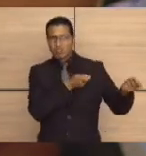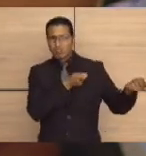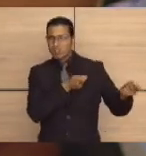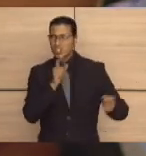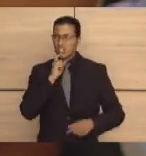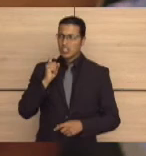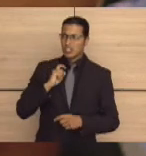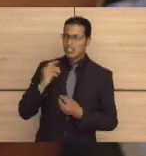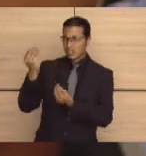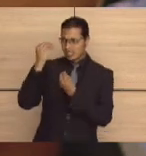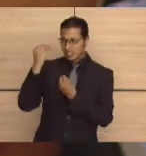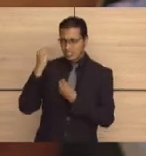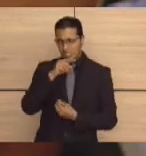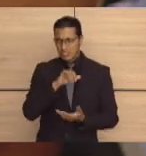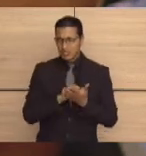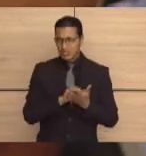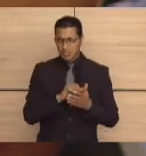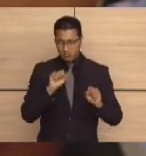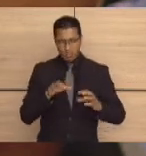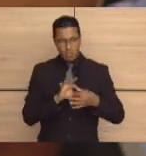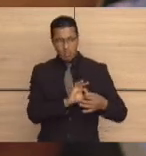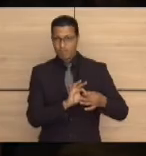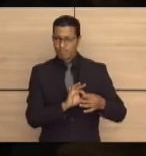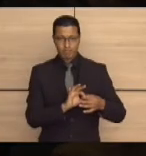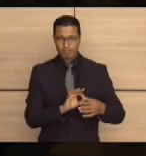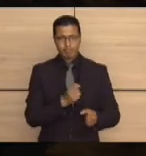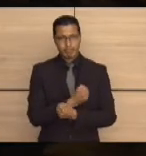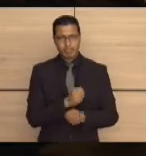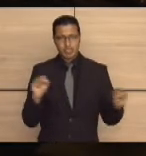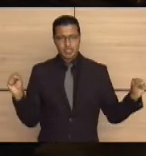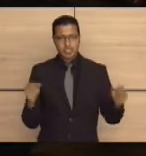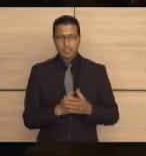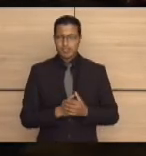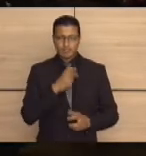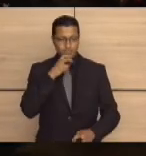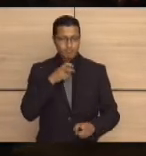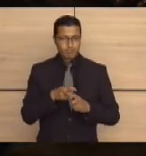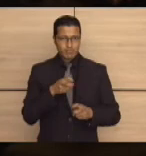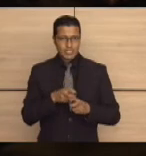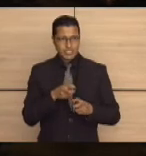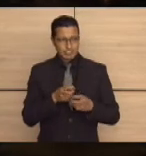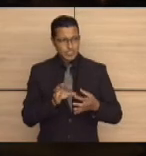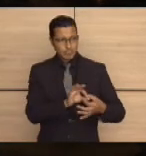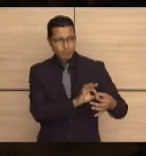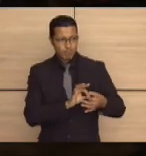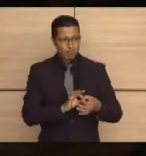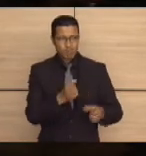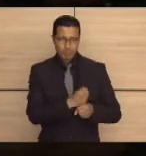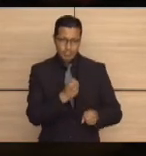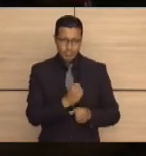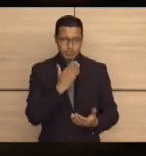a convivir, va a ser muy difícil que aprendamos a respetarnos y va a ser muy difícil que aprendamos a trabajar juntos. Muchas